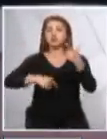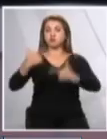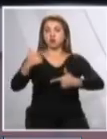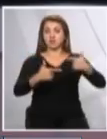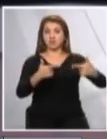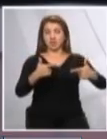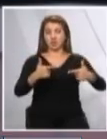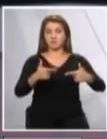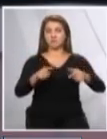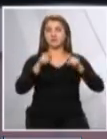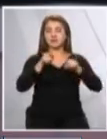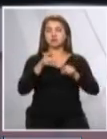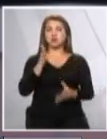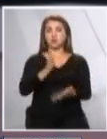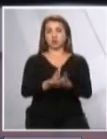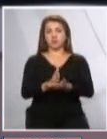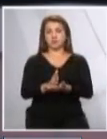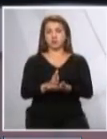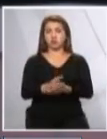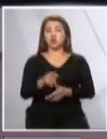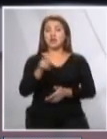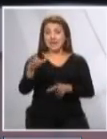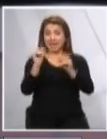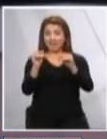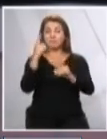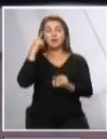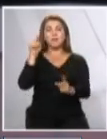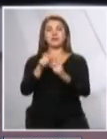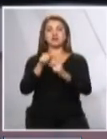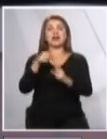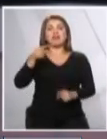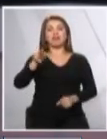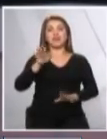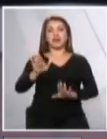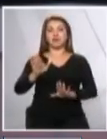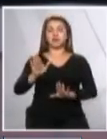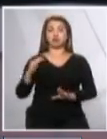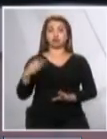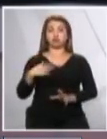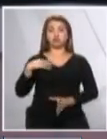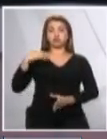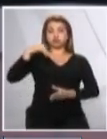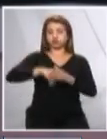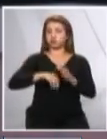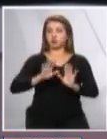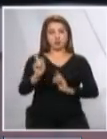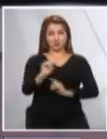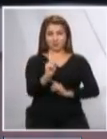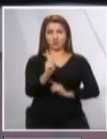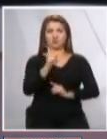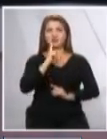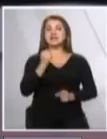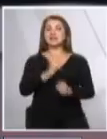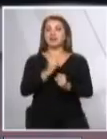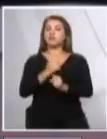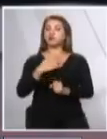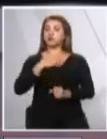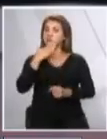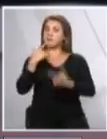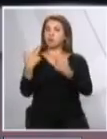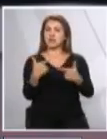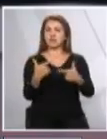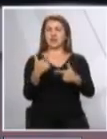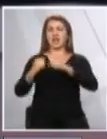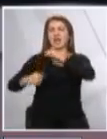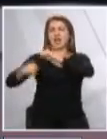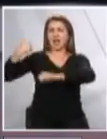ese comportamiento. Que él lo haga, hable a título, si es valiente, que hable a título personal. pero no meta a todos quienes trabajamos en política desde hace